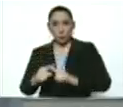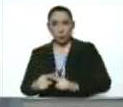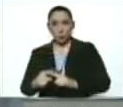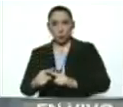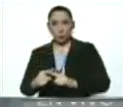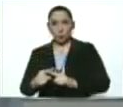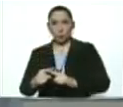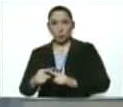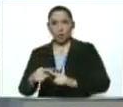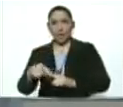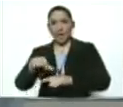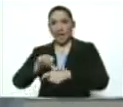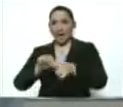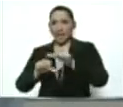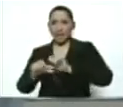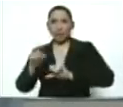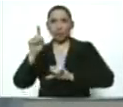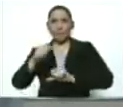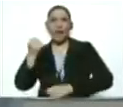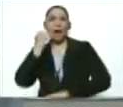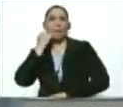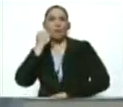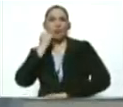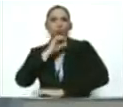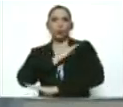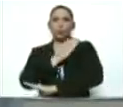ser heridos, y abuso de poder.